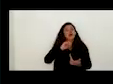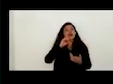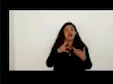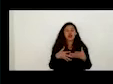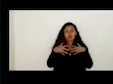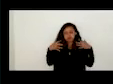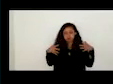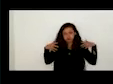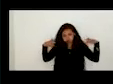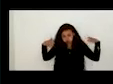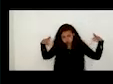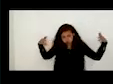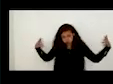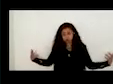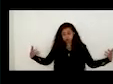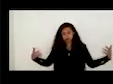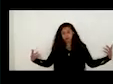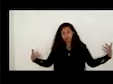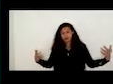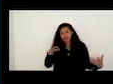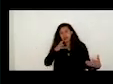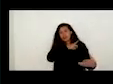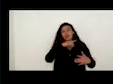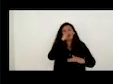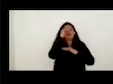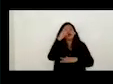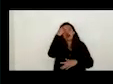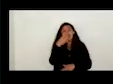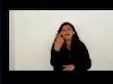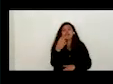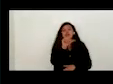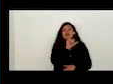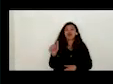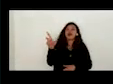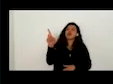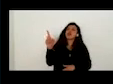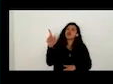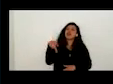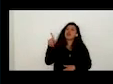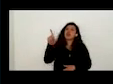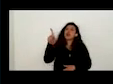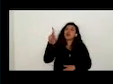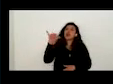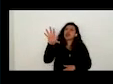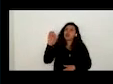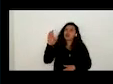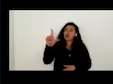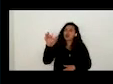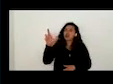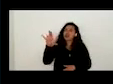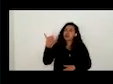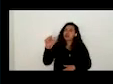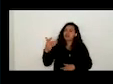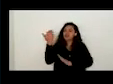u obesidad se debería de limitar a 25 a 30 kilocalorías, siempre buscando que no sea menor